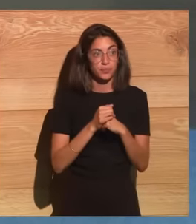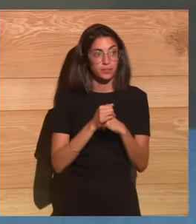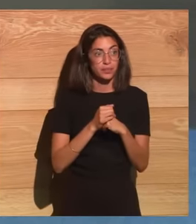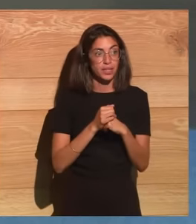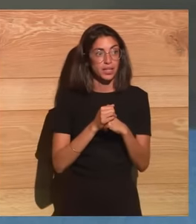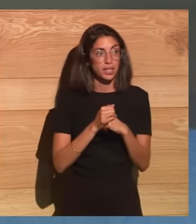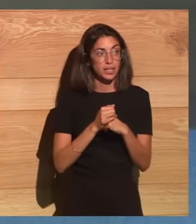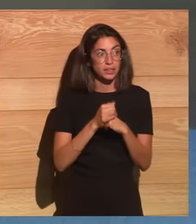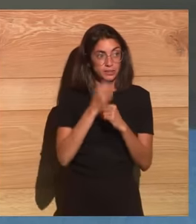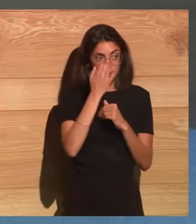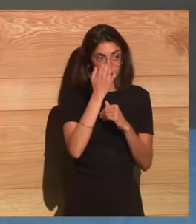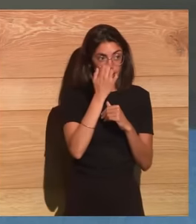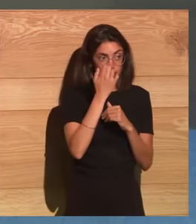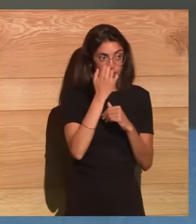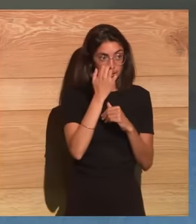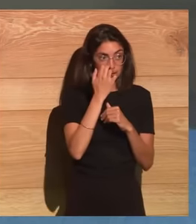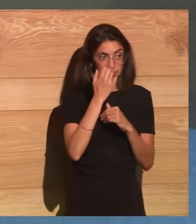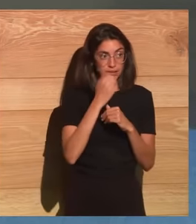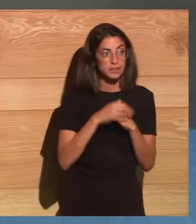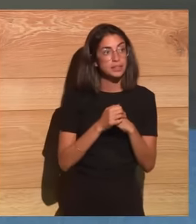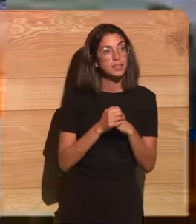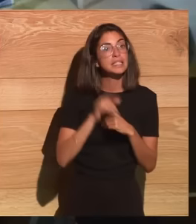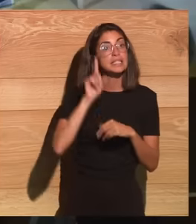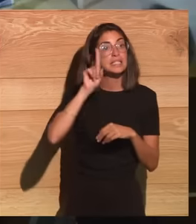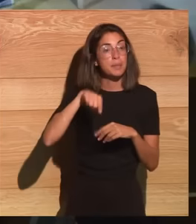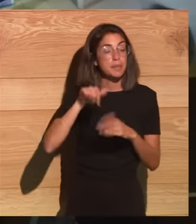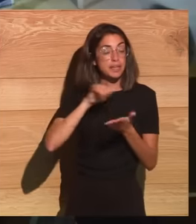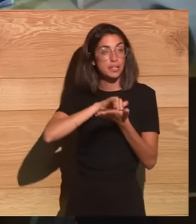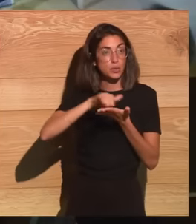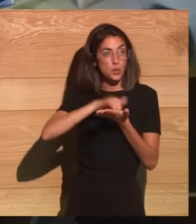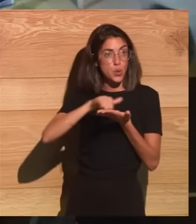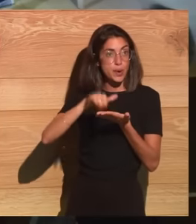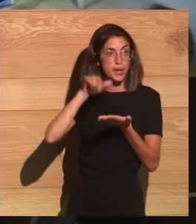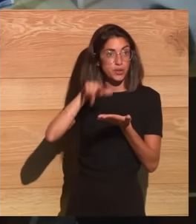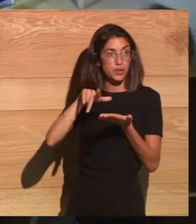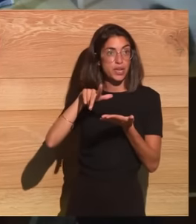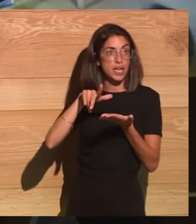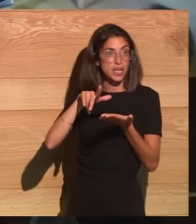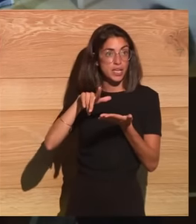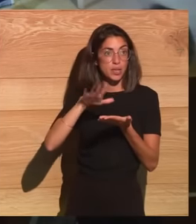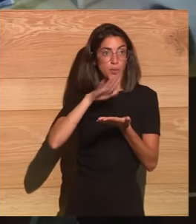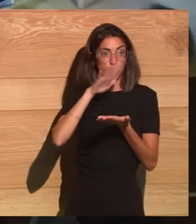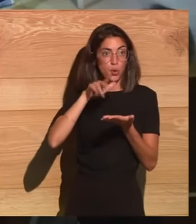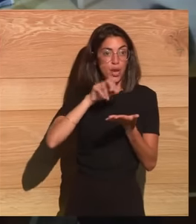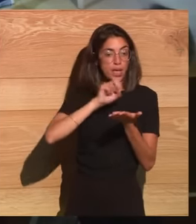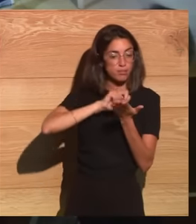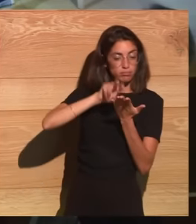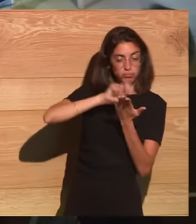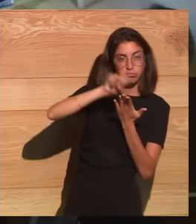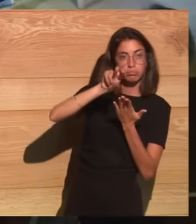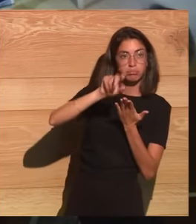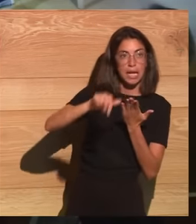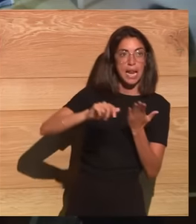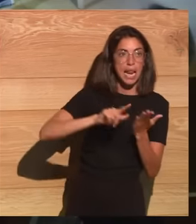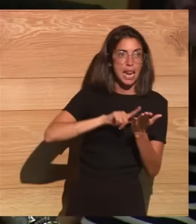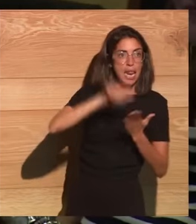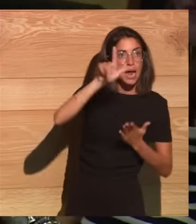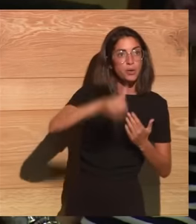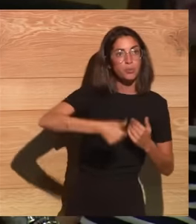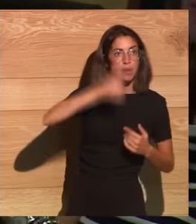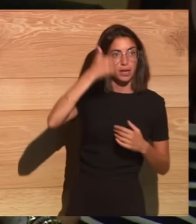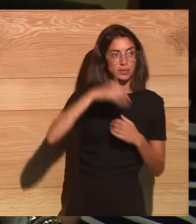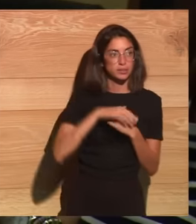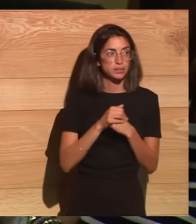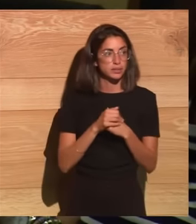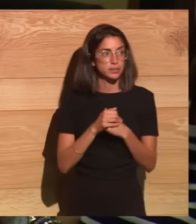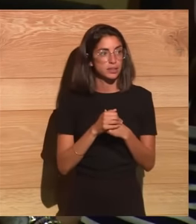el boca abajo, concierto no, en Central no. Park. Cuesta abajo tal vez sí. Que es bastante más larga. No, cuesta arriba. Arturo,